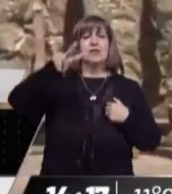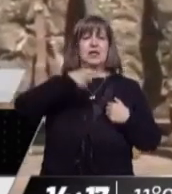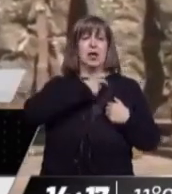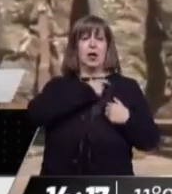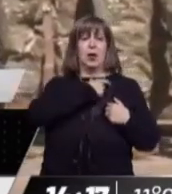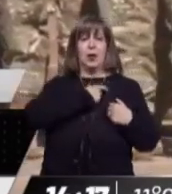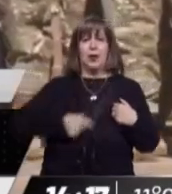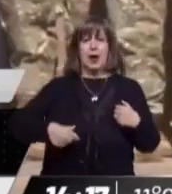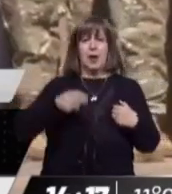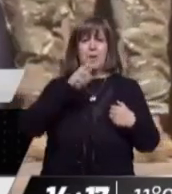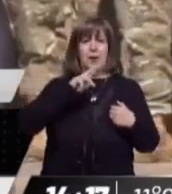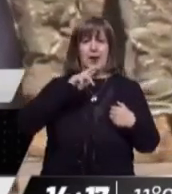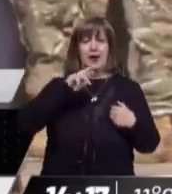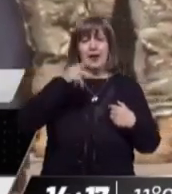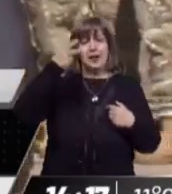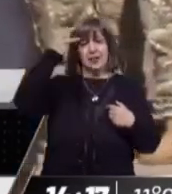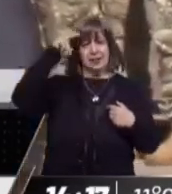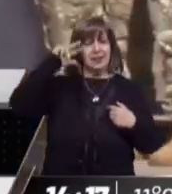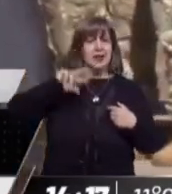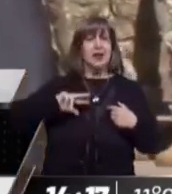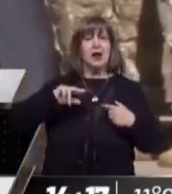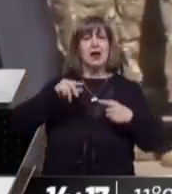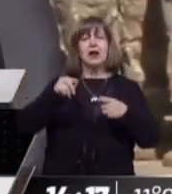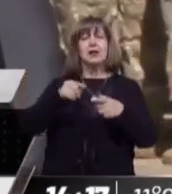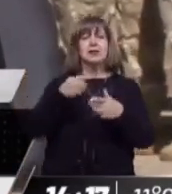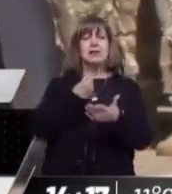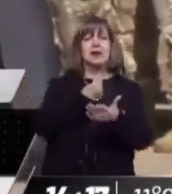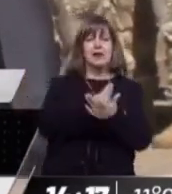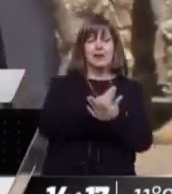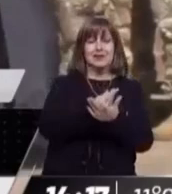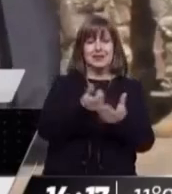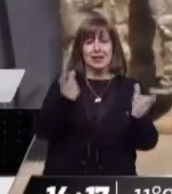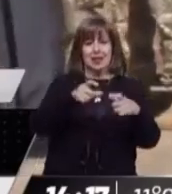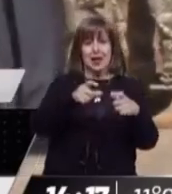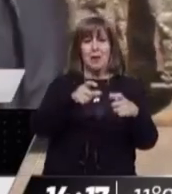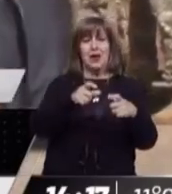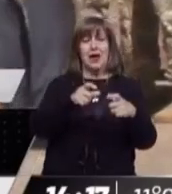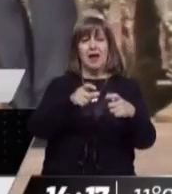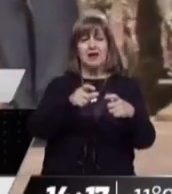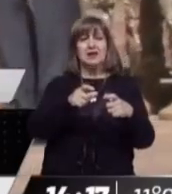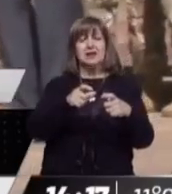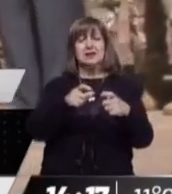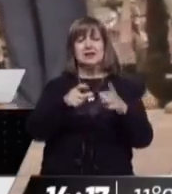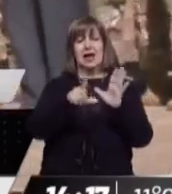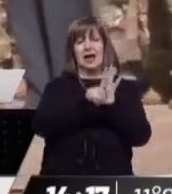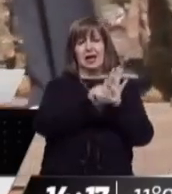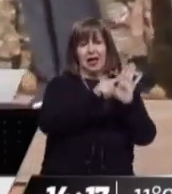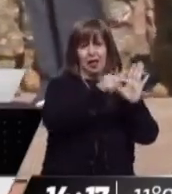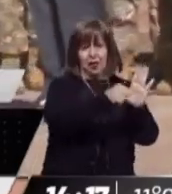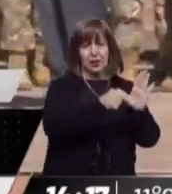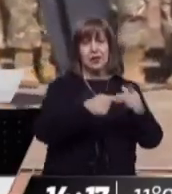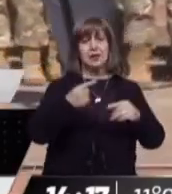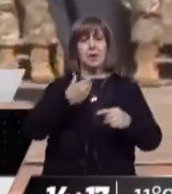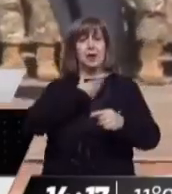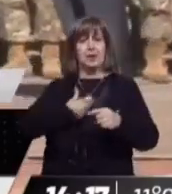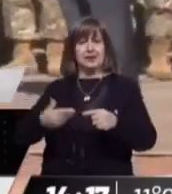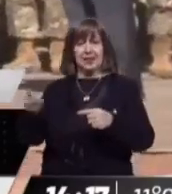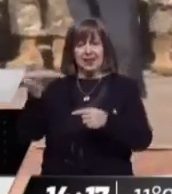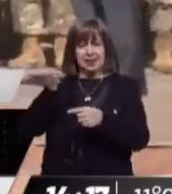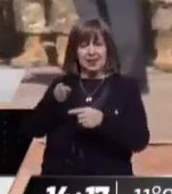vicegobernadora, presidenta de la Asamblea Legislativa en representación del Poder Legislativo, nuestro